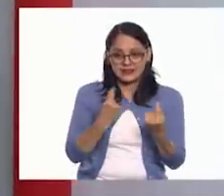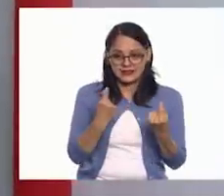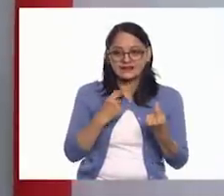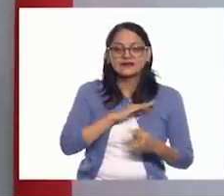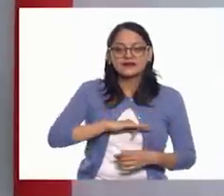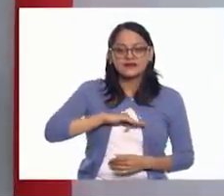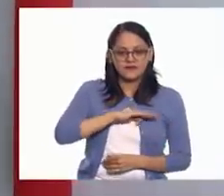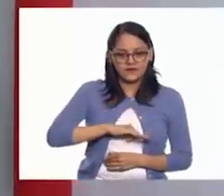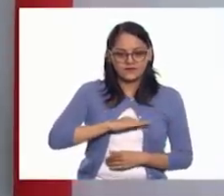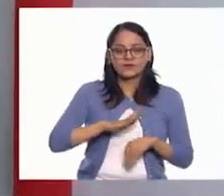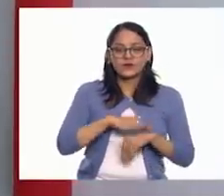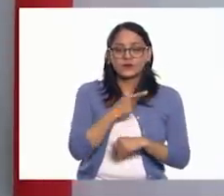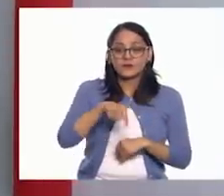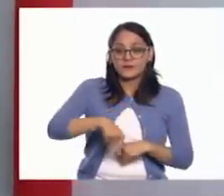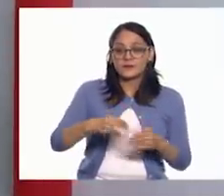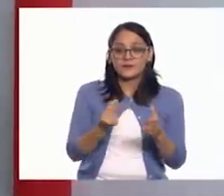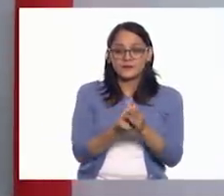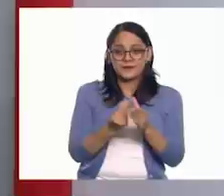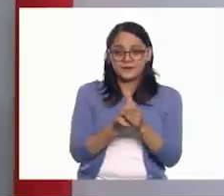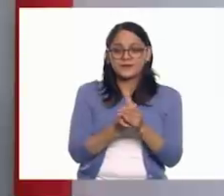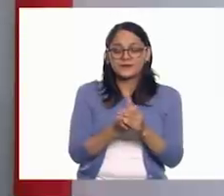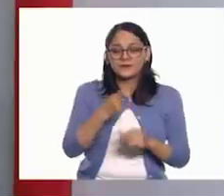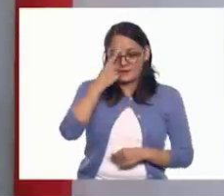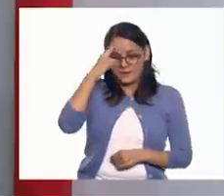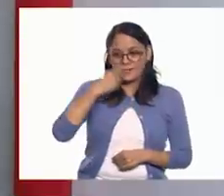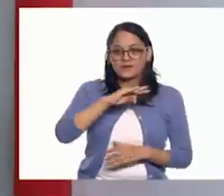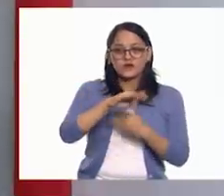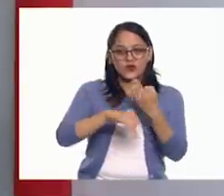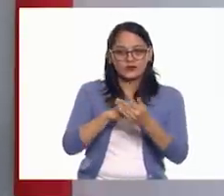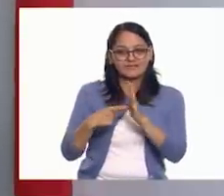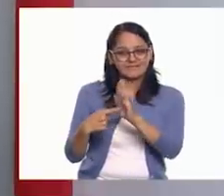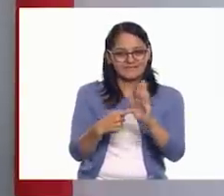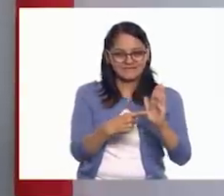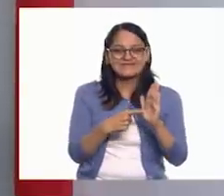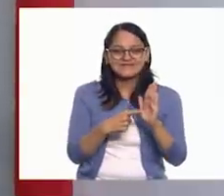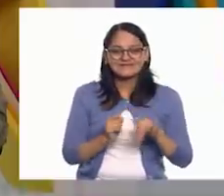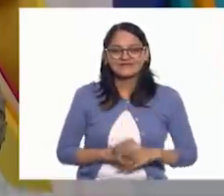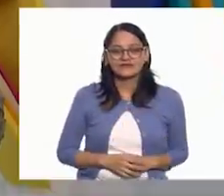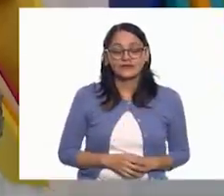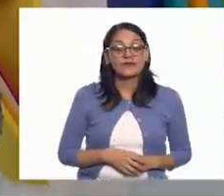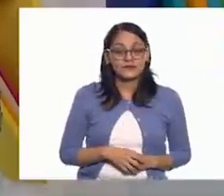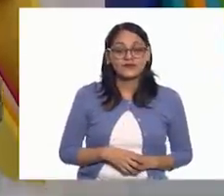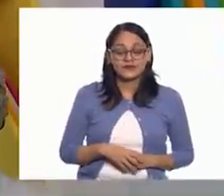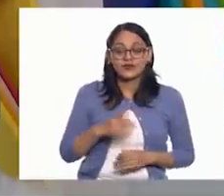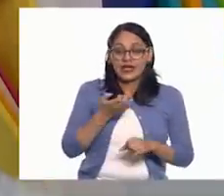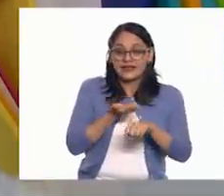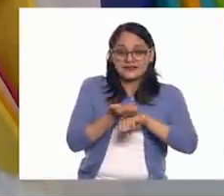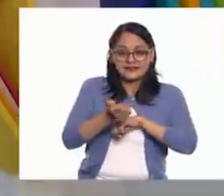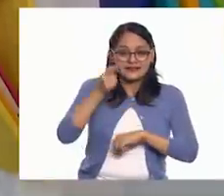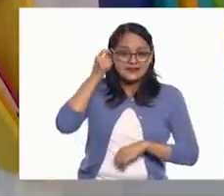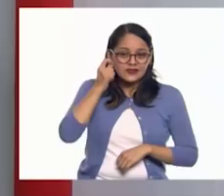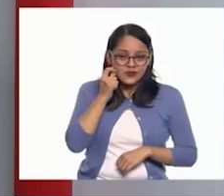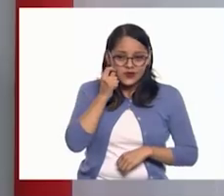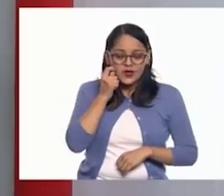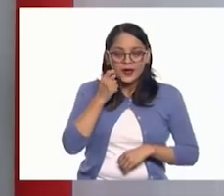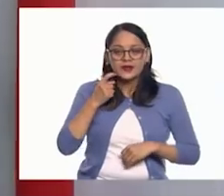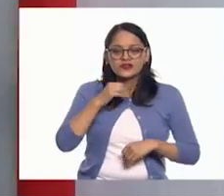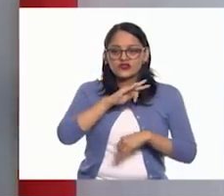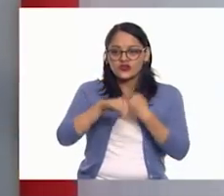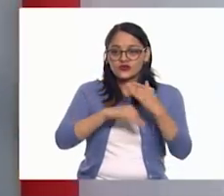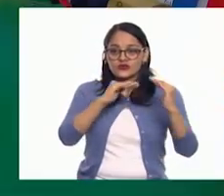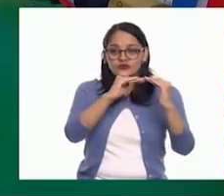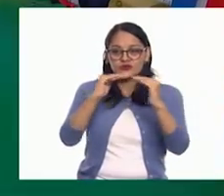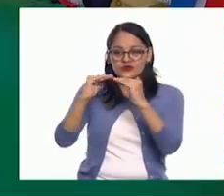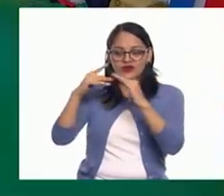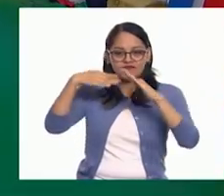de esta clase que trajimos para ellos, ¿verdad? Llevamos todo el estado de Guerrero hacia la casa de las